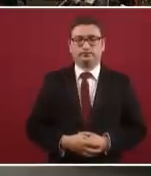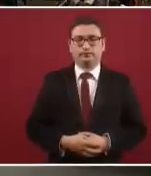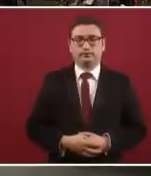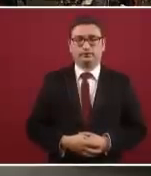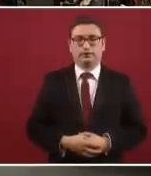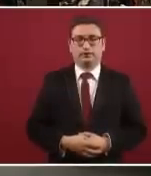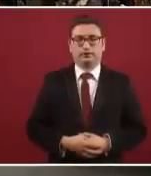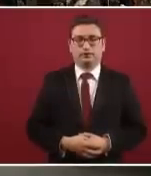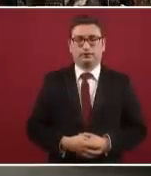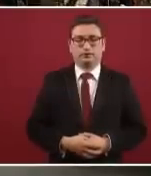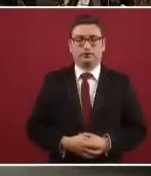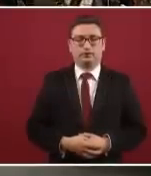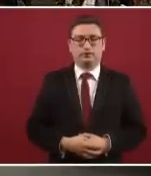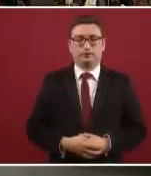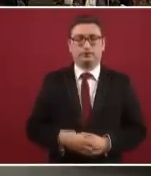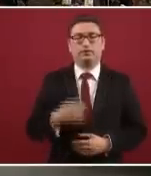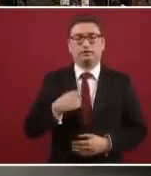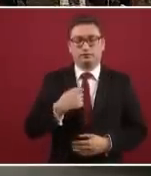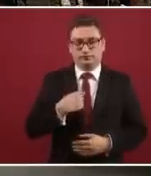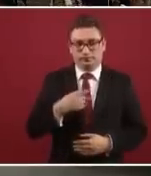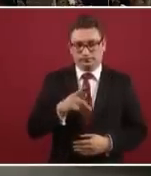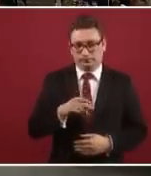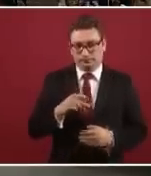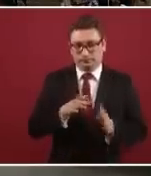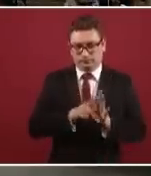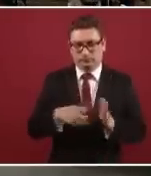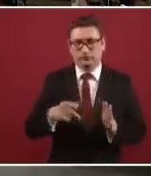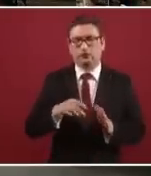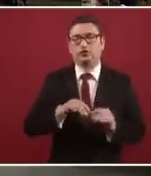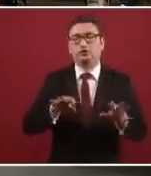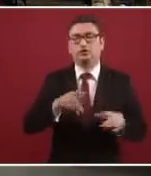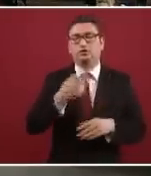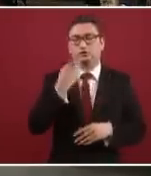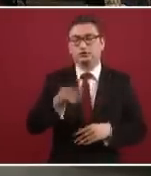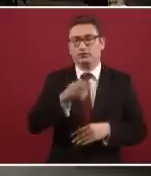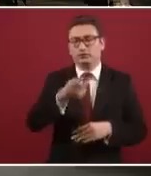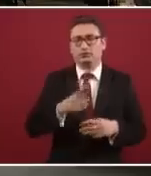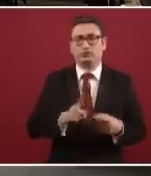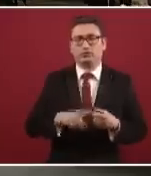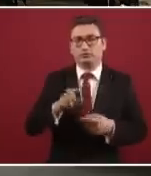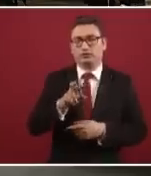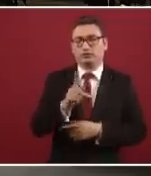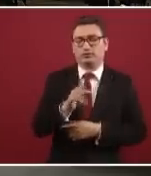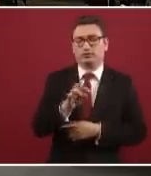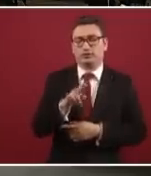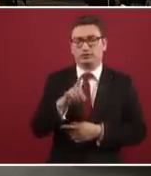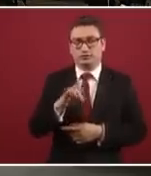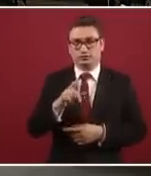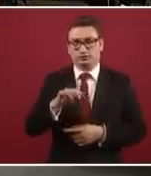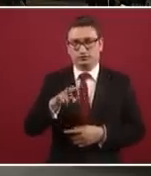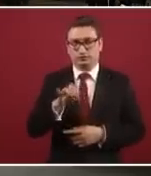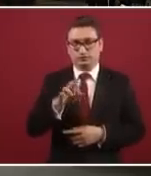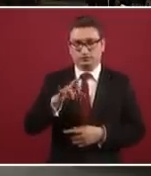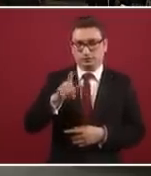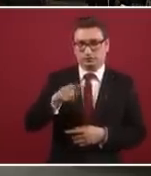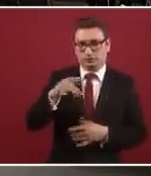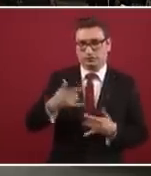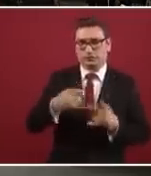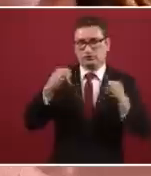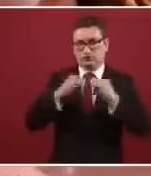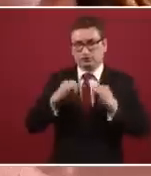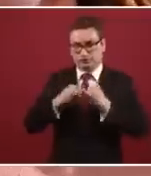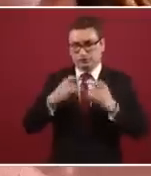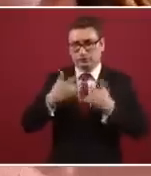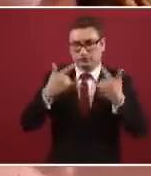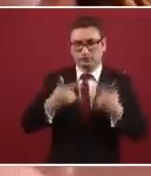Buenos días, presidente. Alberto Rodríguez, Iglesia de P Noticias. Quiero preguntarle sobre la renuncia de Pedro Salmerón al Instituto Nacional de Estudios Históricos de las